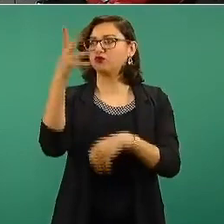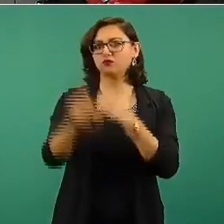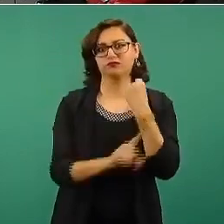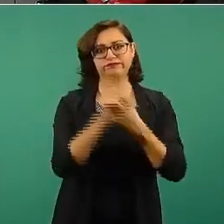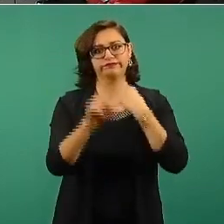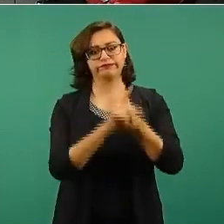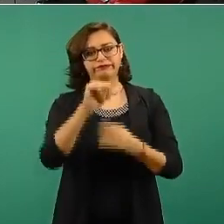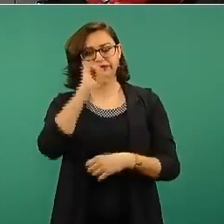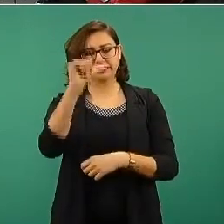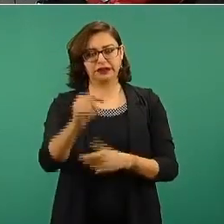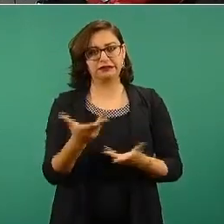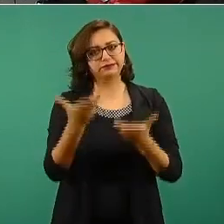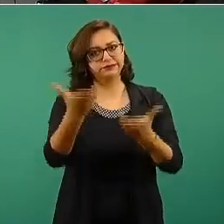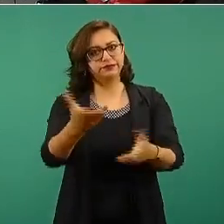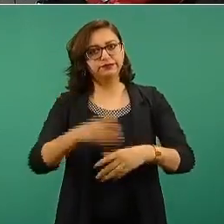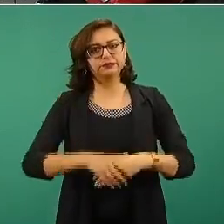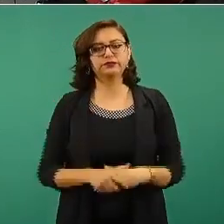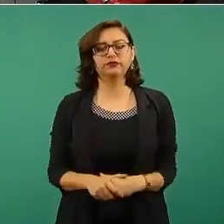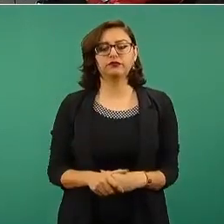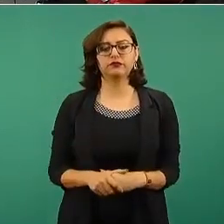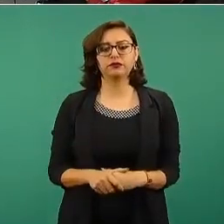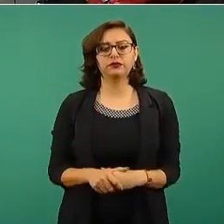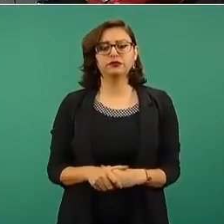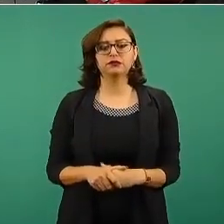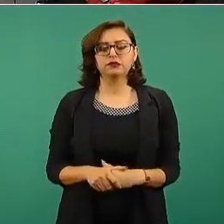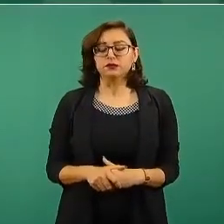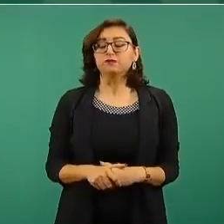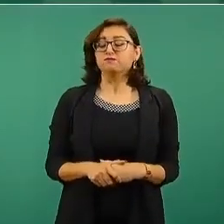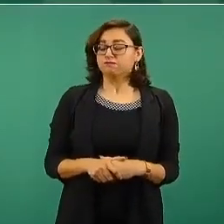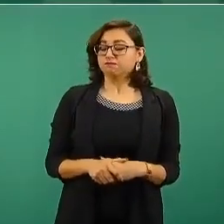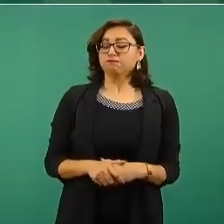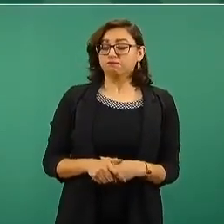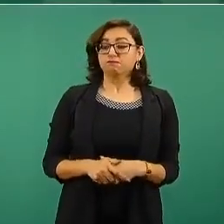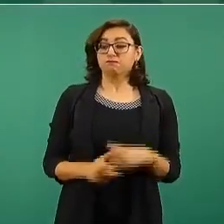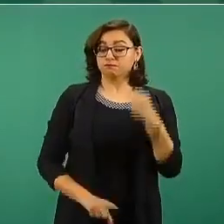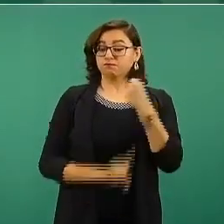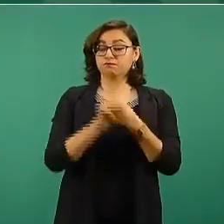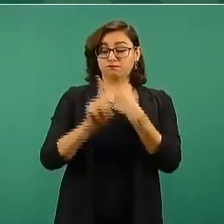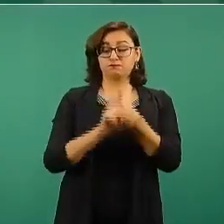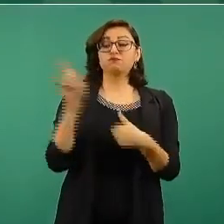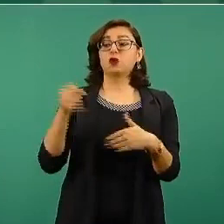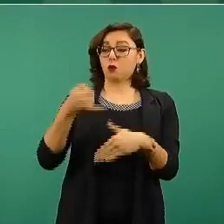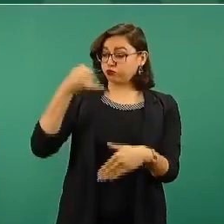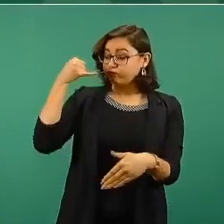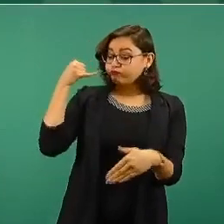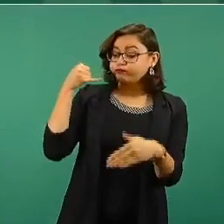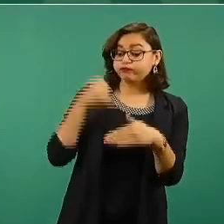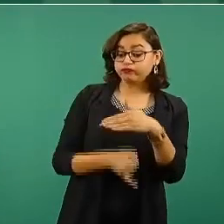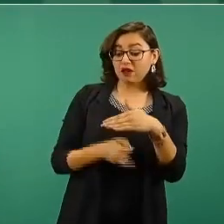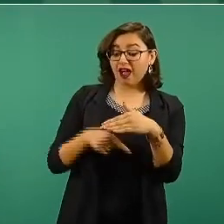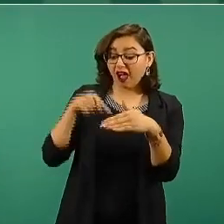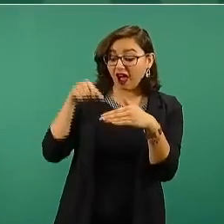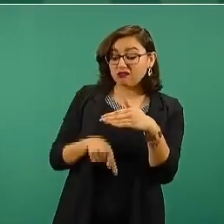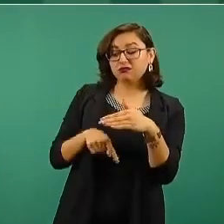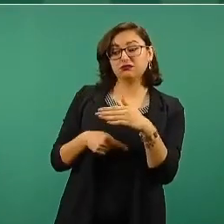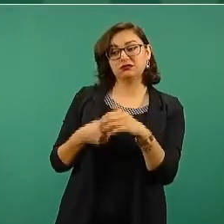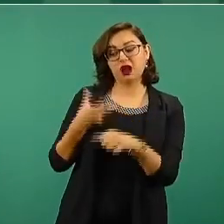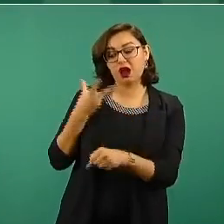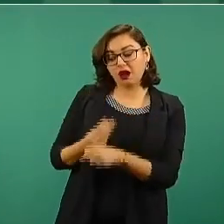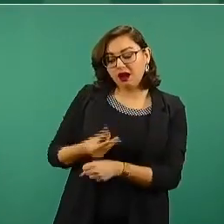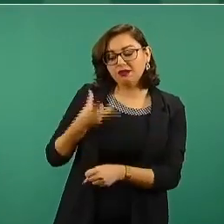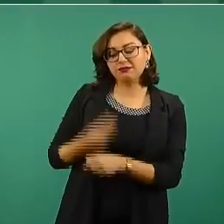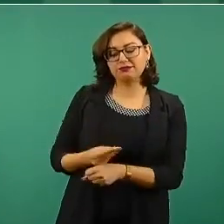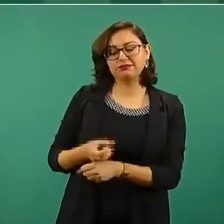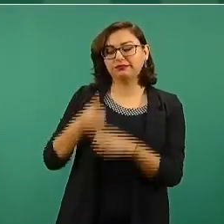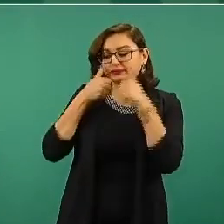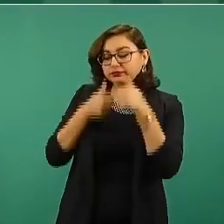atendiendo el fondo del problema para garantizar el derecho del pueblo a